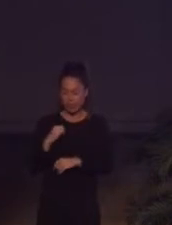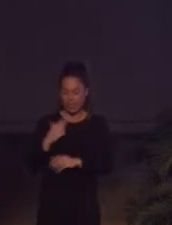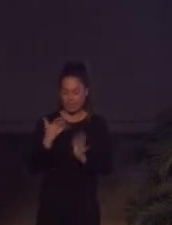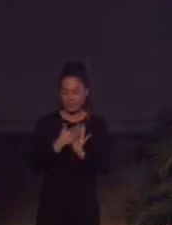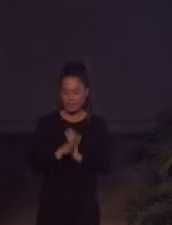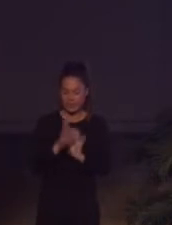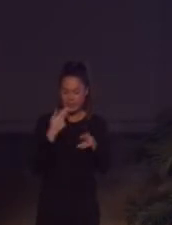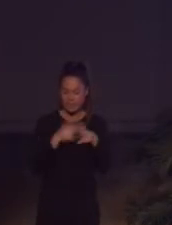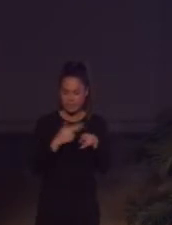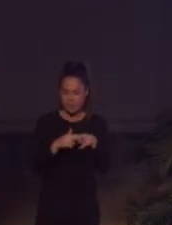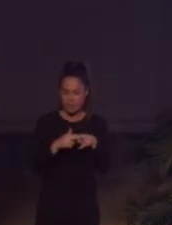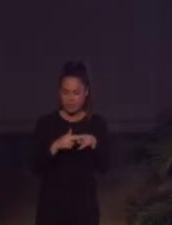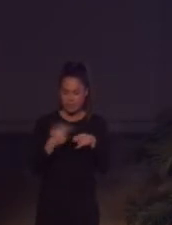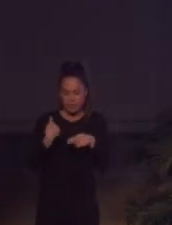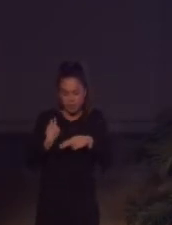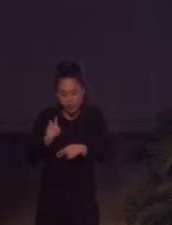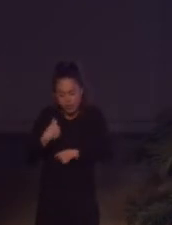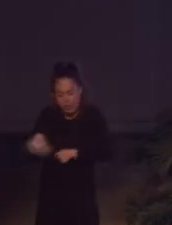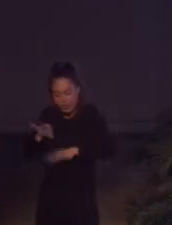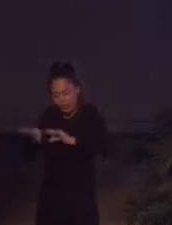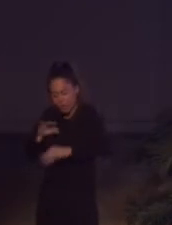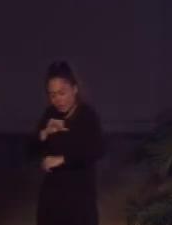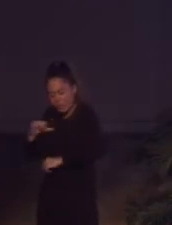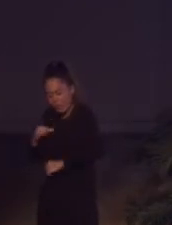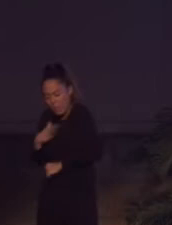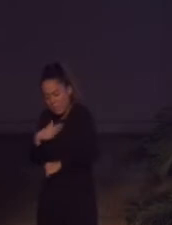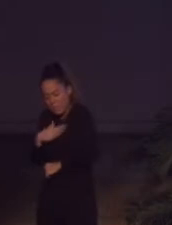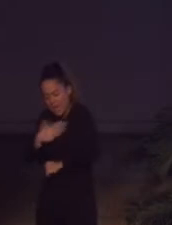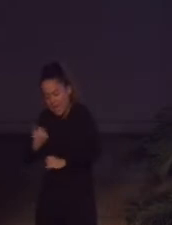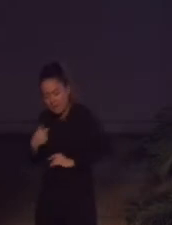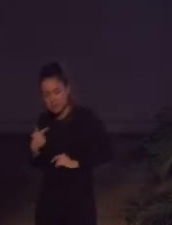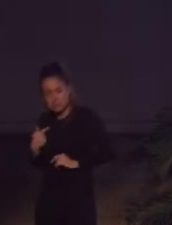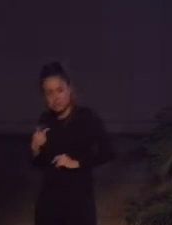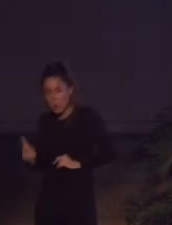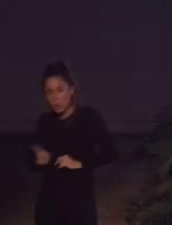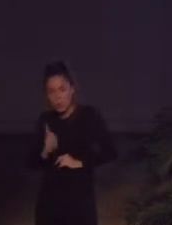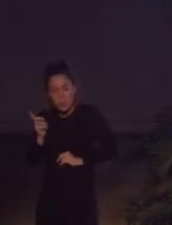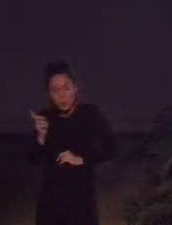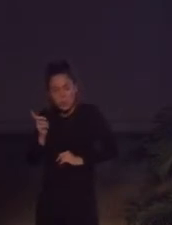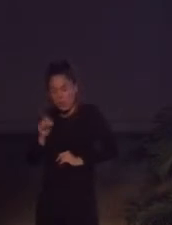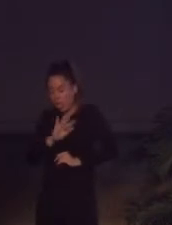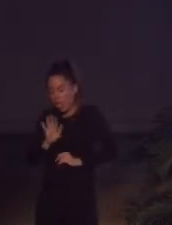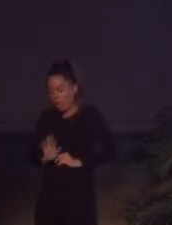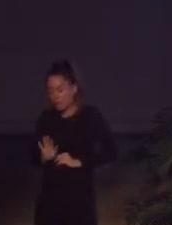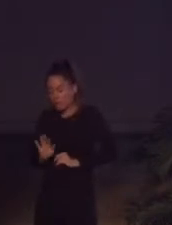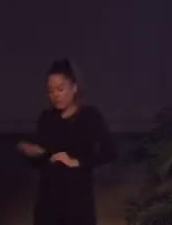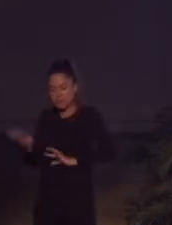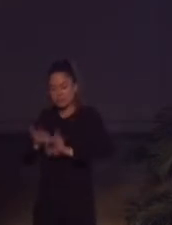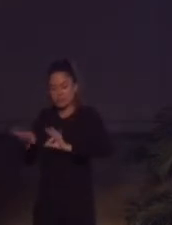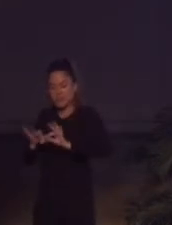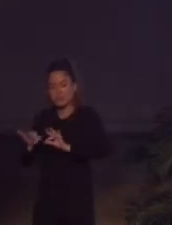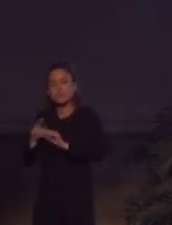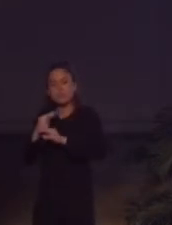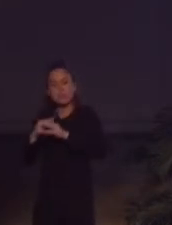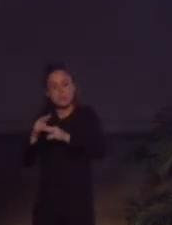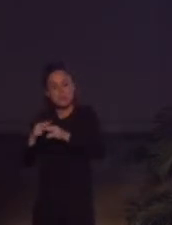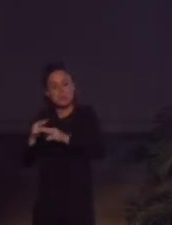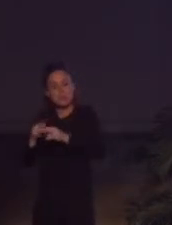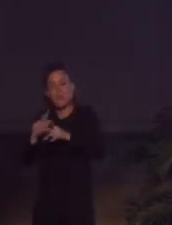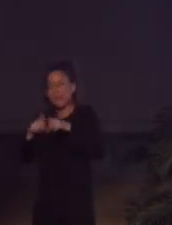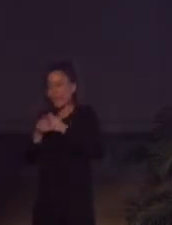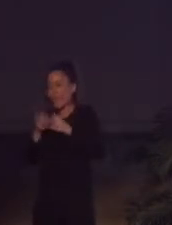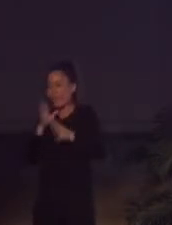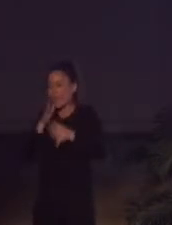esto personal, esta decisión personal que tomé un día, se convirtió en político y se convirtió en un parole de queer 10 años